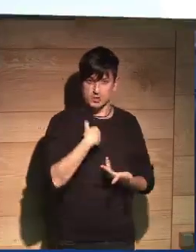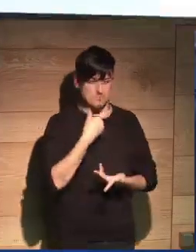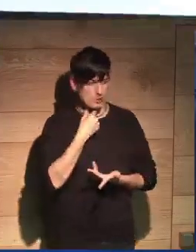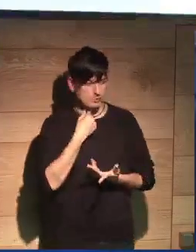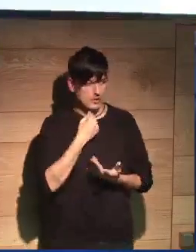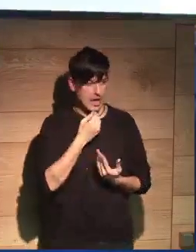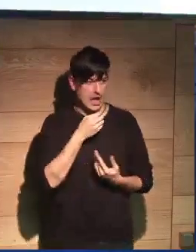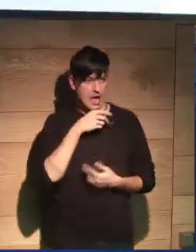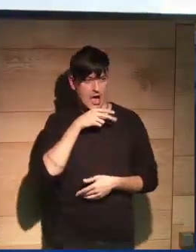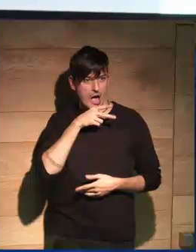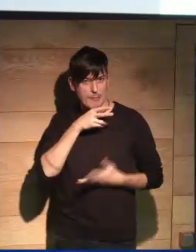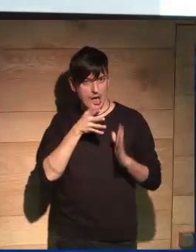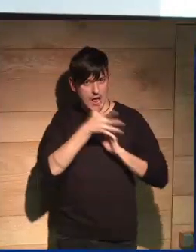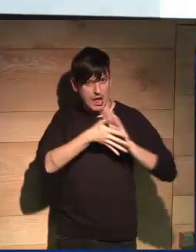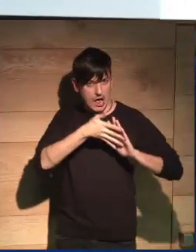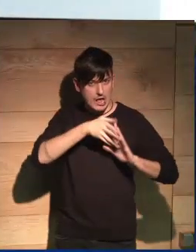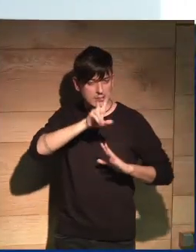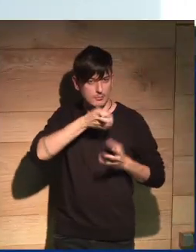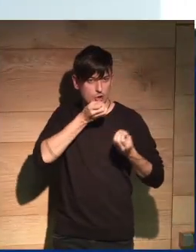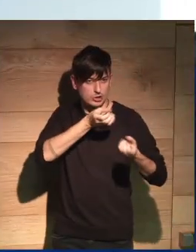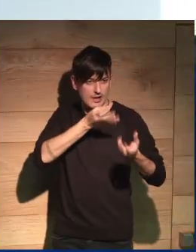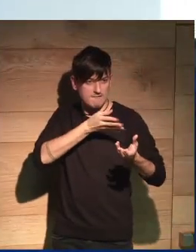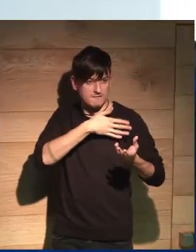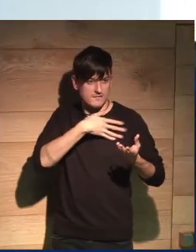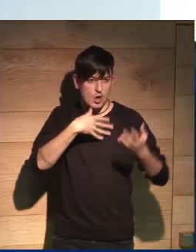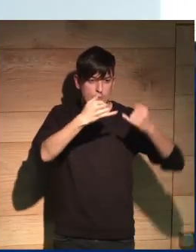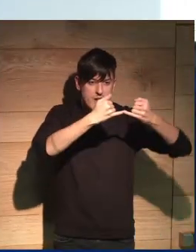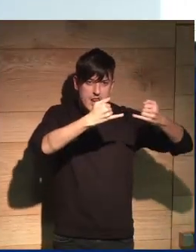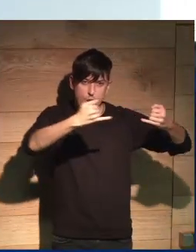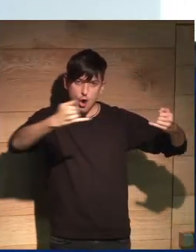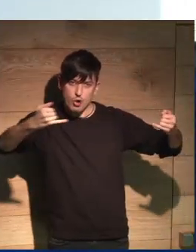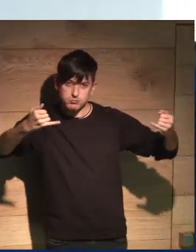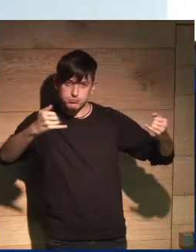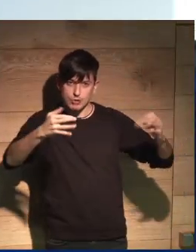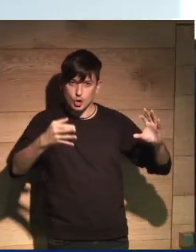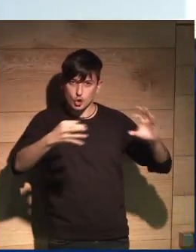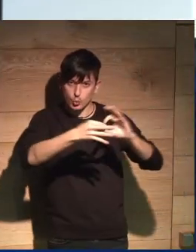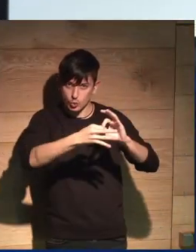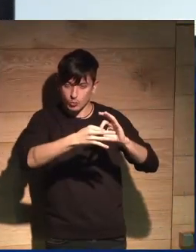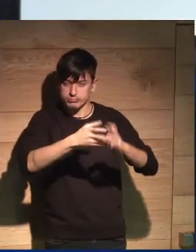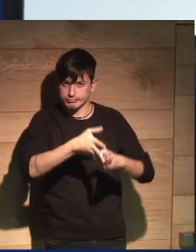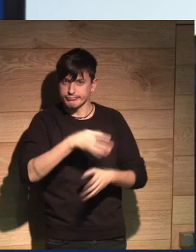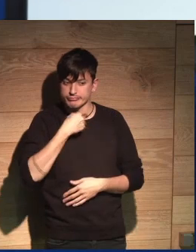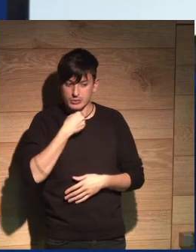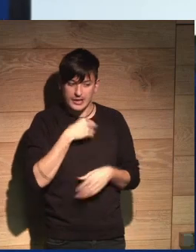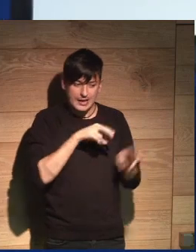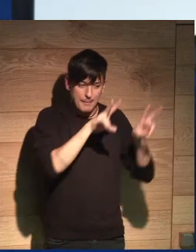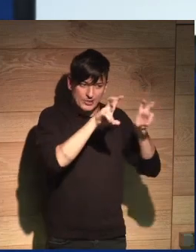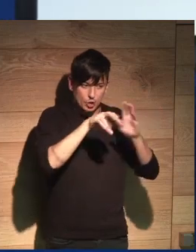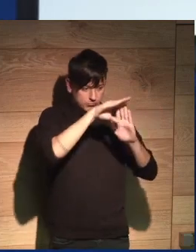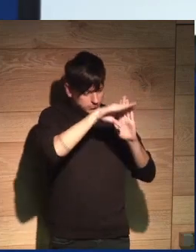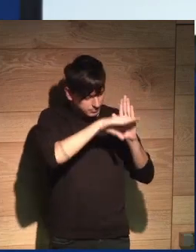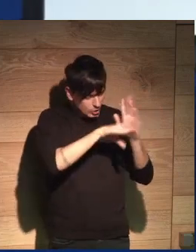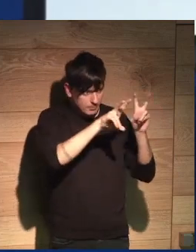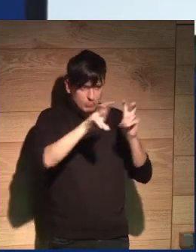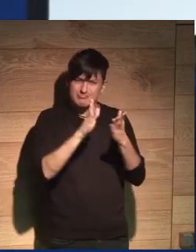contar historias, siempre quiero que haya un hilo conductor entre ellas. Las historias, los capítulos, se pueden leer de